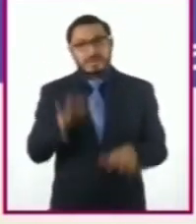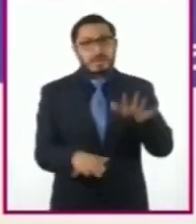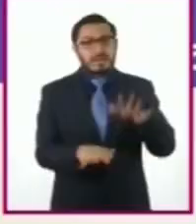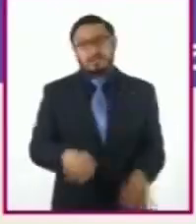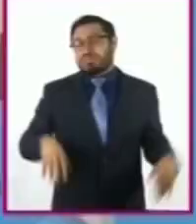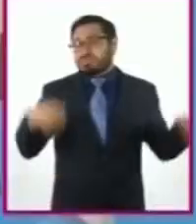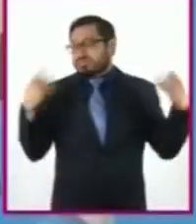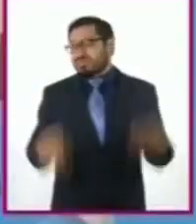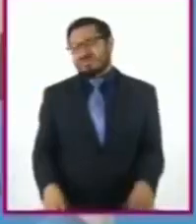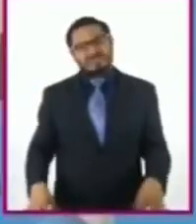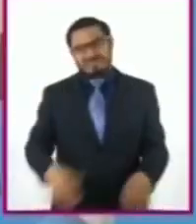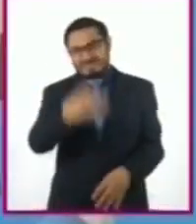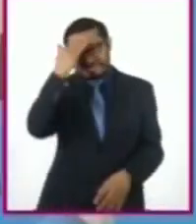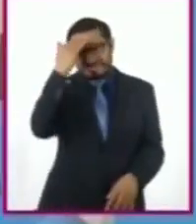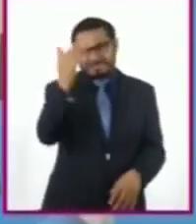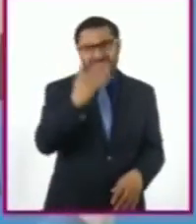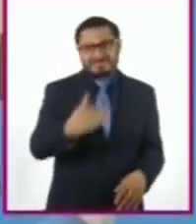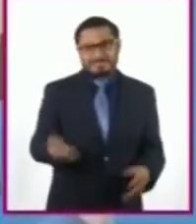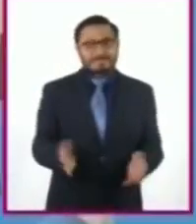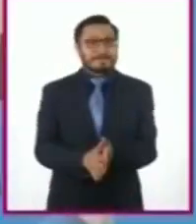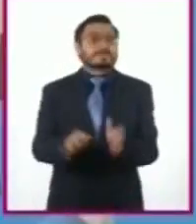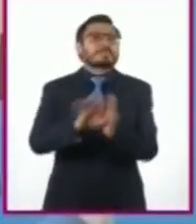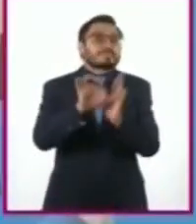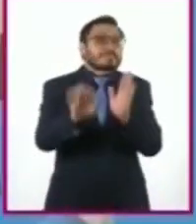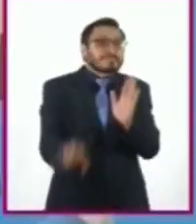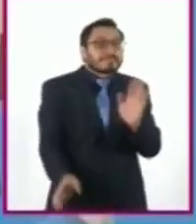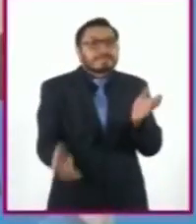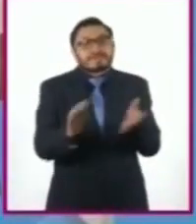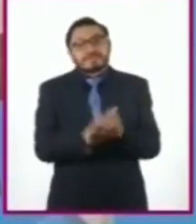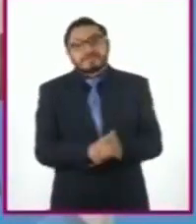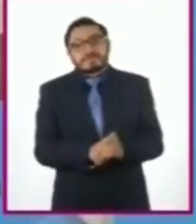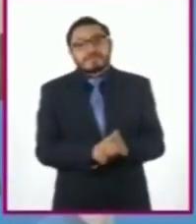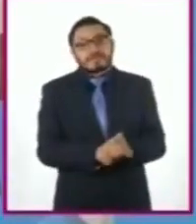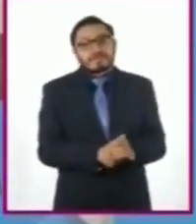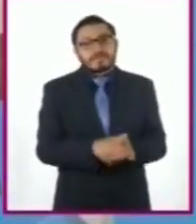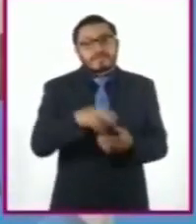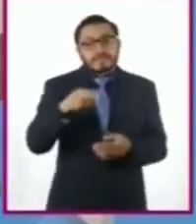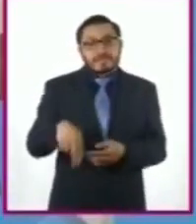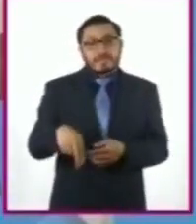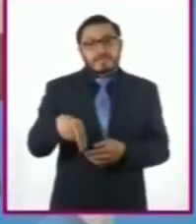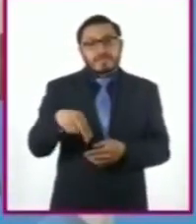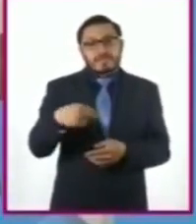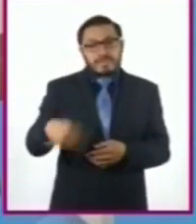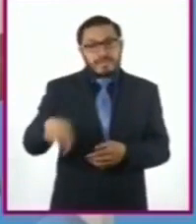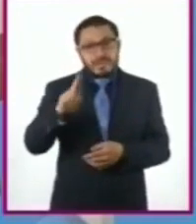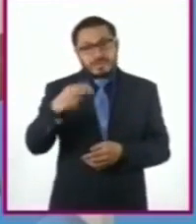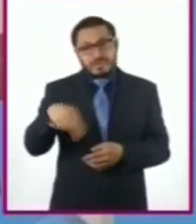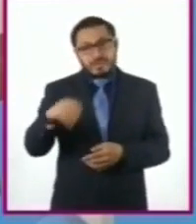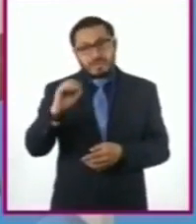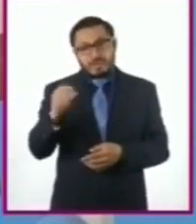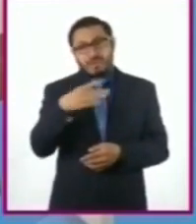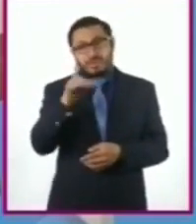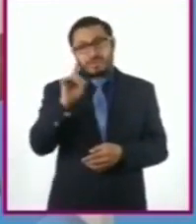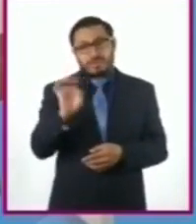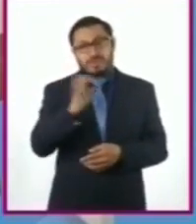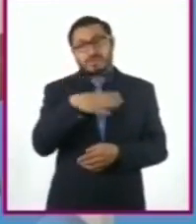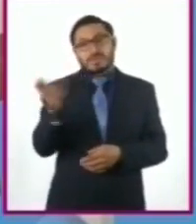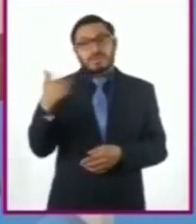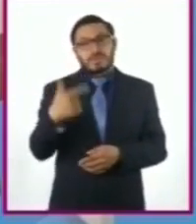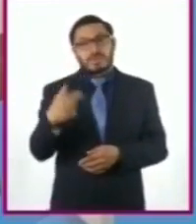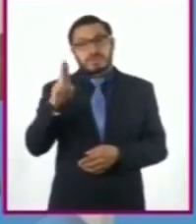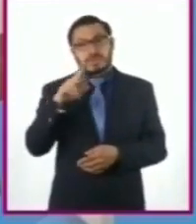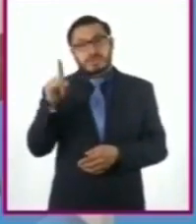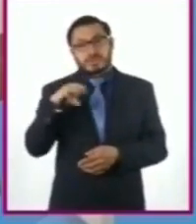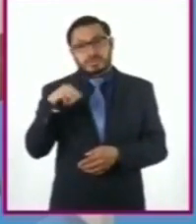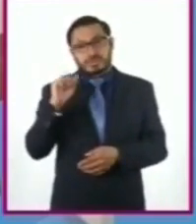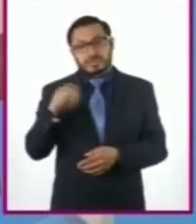control. Como ejemplo, el caso de Nuño de Guzmán, quien en 1530, en el